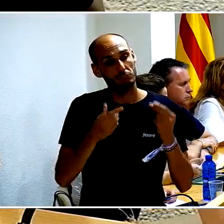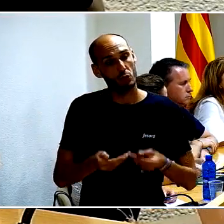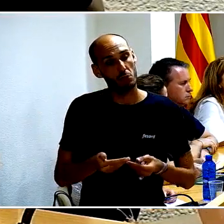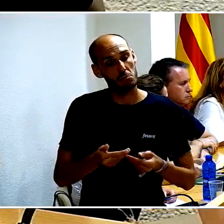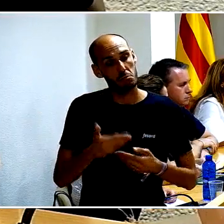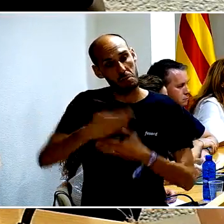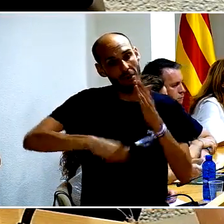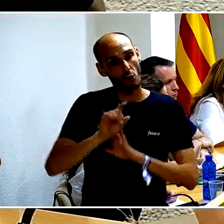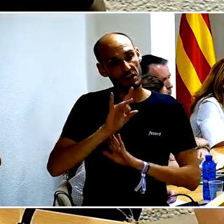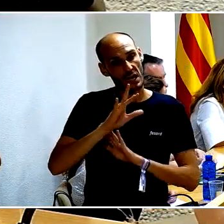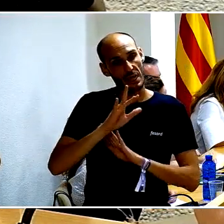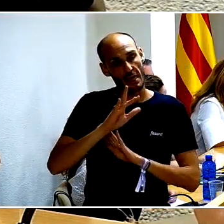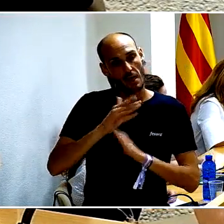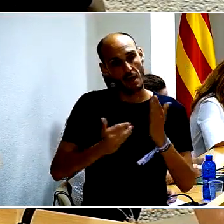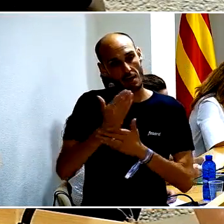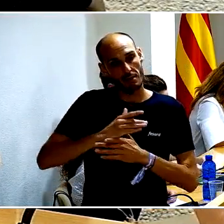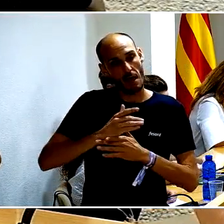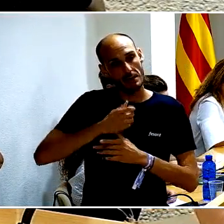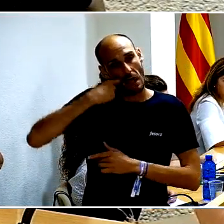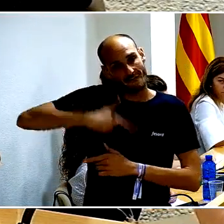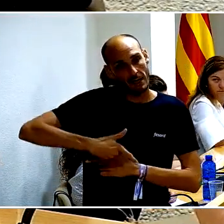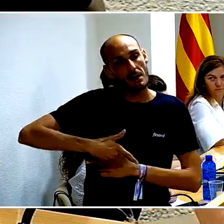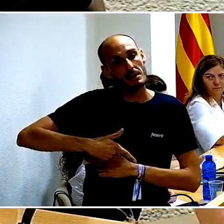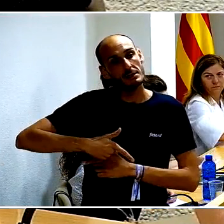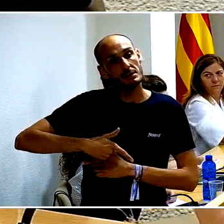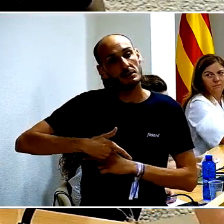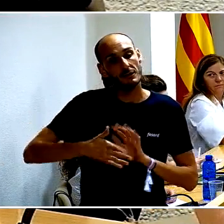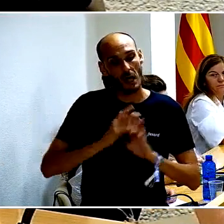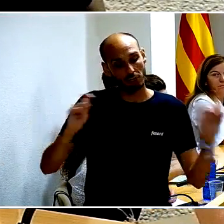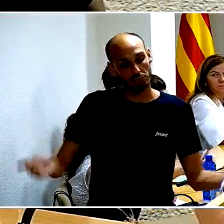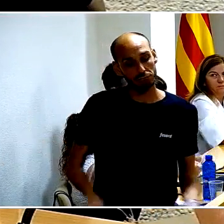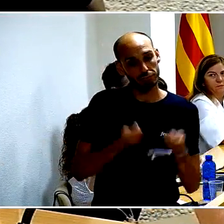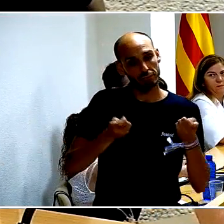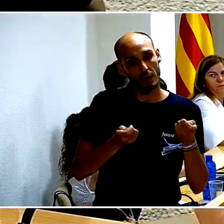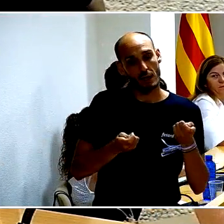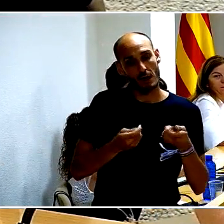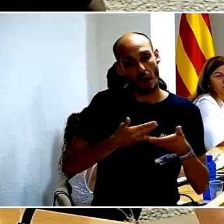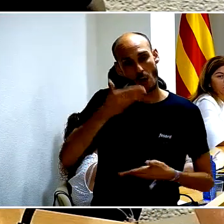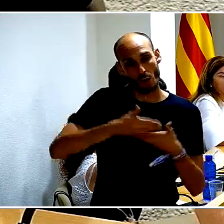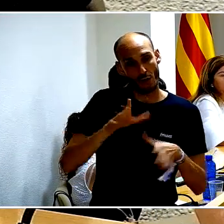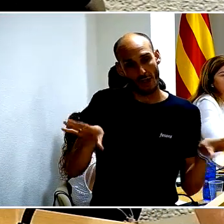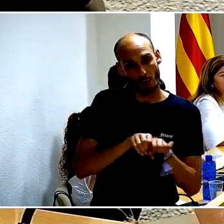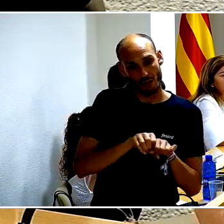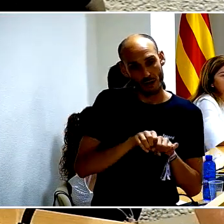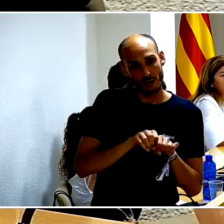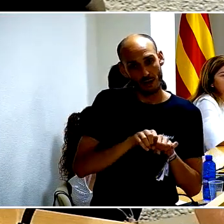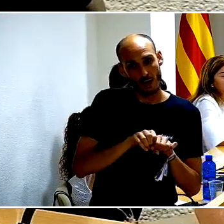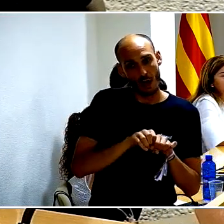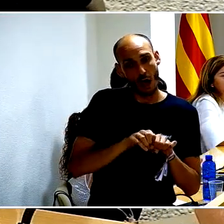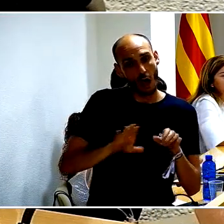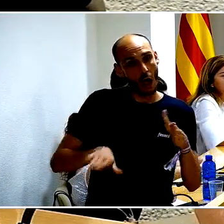a partir de la fecha de publicación del anuncio en el Boletín Oficial de la provincia, y el expediente se considerará definitivamente